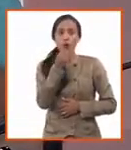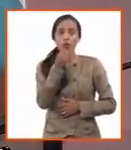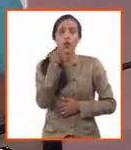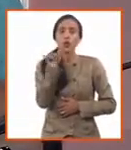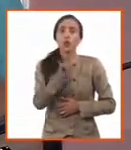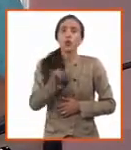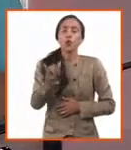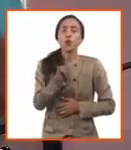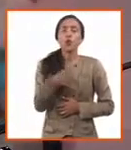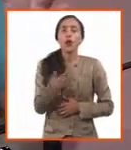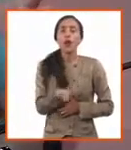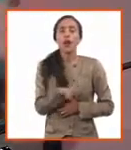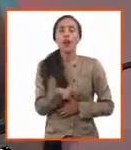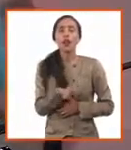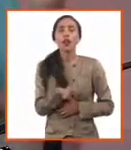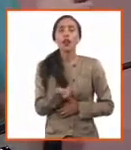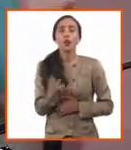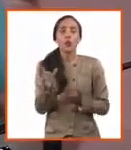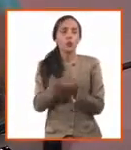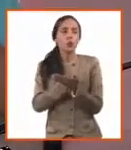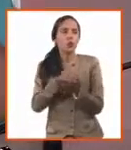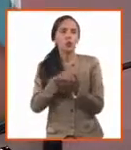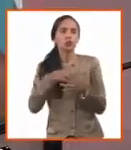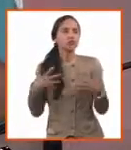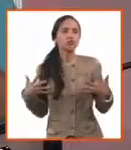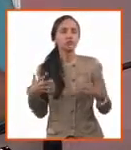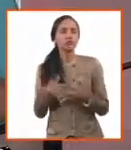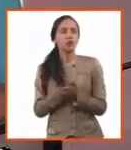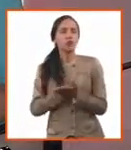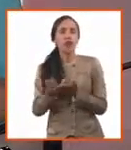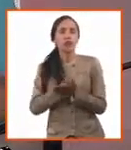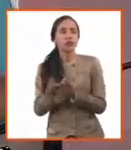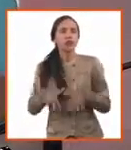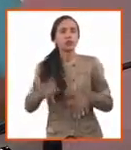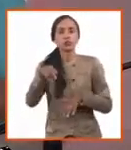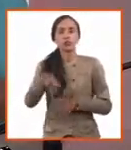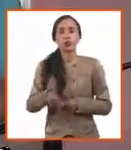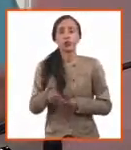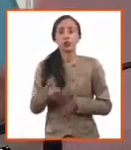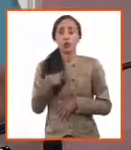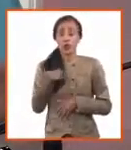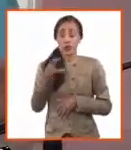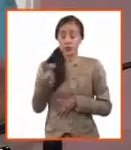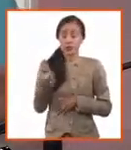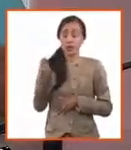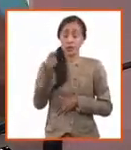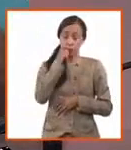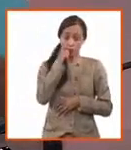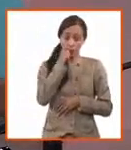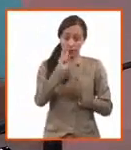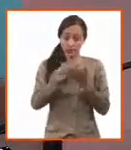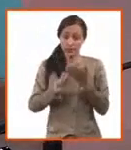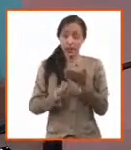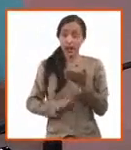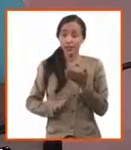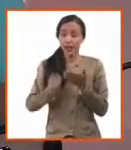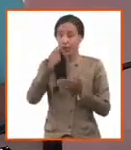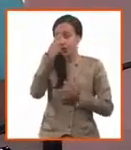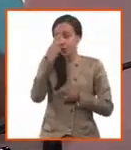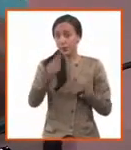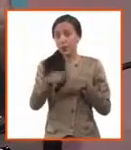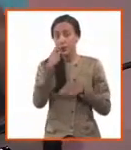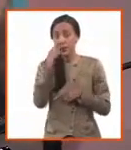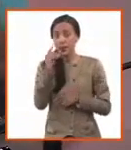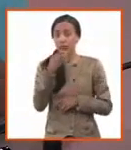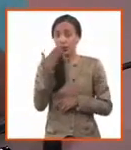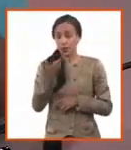decirlo, desconectado, ¿no? Uno mira la secuencia, Luis Emilio mencionaba una de las cartas del Che, pero uno mira la secuencia de el discurso de